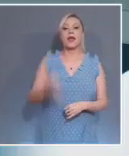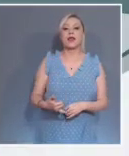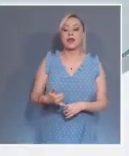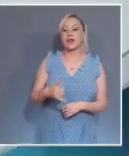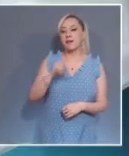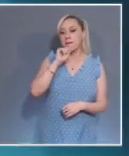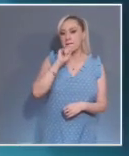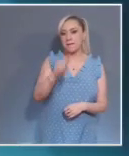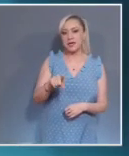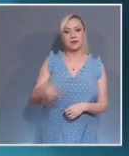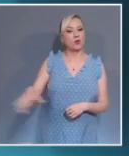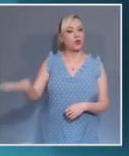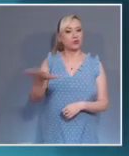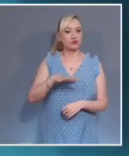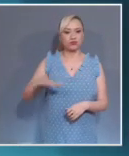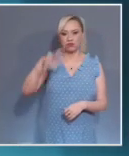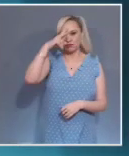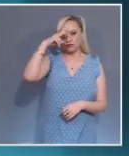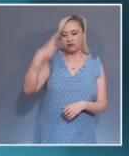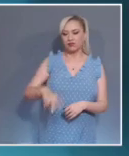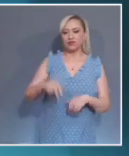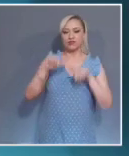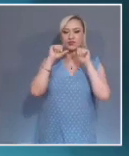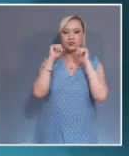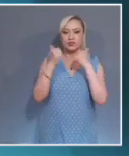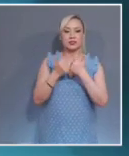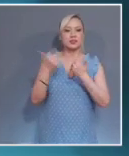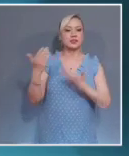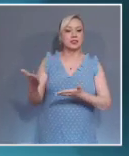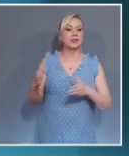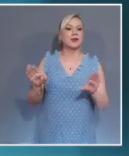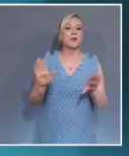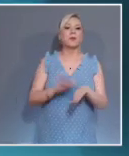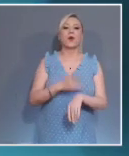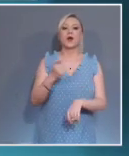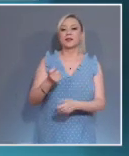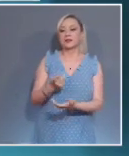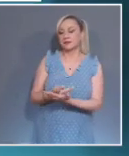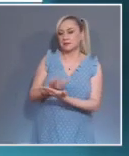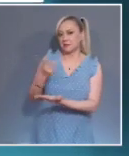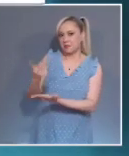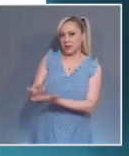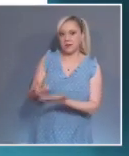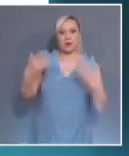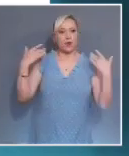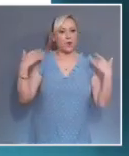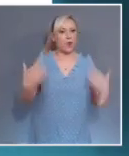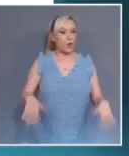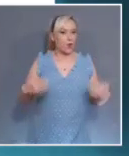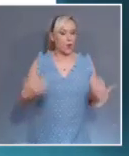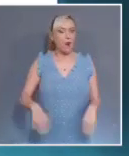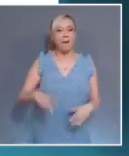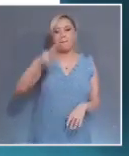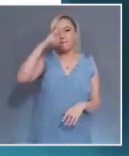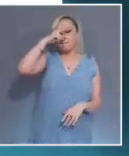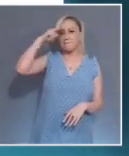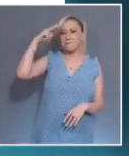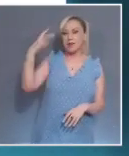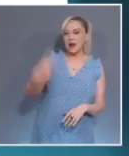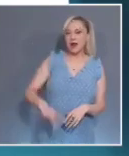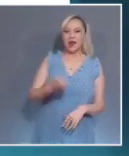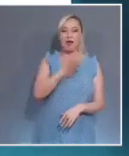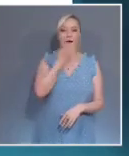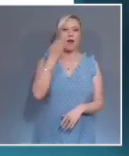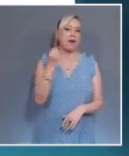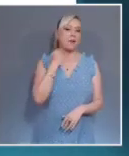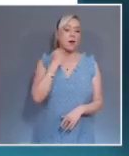la ministra presidenta por la obtención de este reconocimiento. La Barra Mexicana, Colegio de Abogados, también felicitó a la ministra